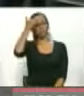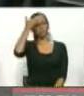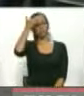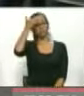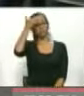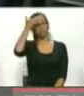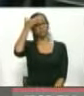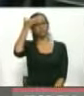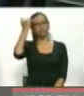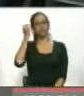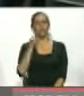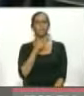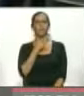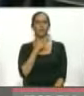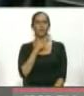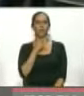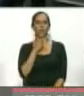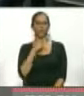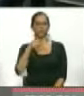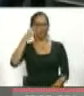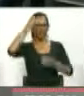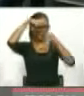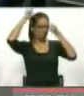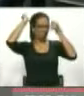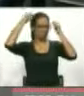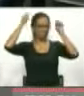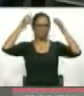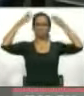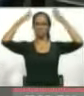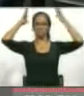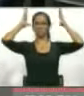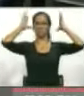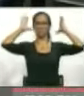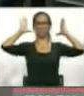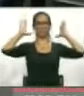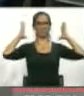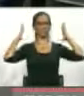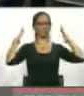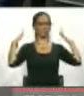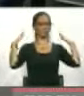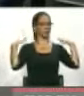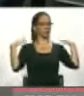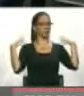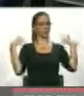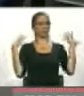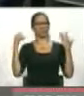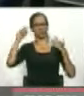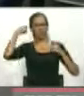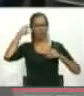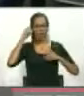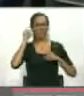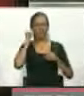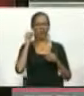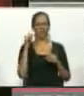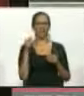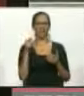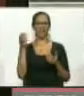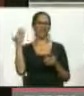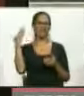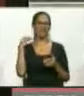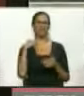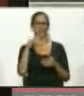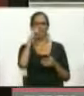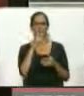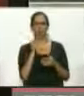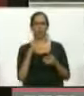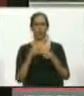me gusta el peinado de la señora esa acción de montar un trabajo era un trabajo de verdad en esa época lo que